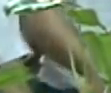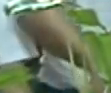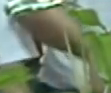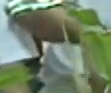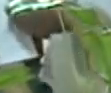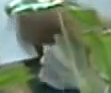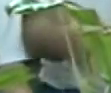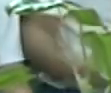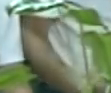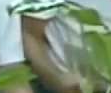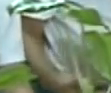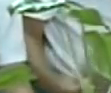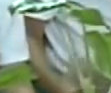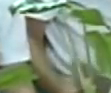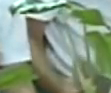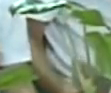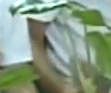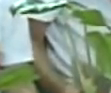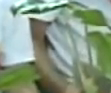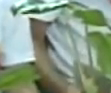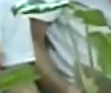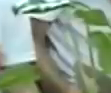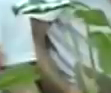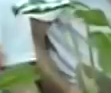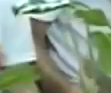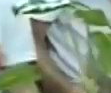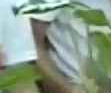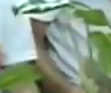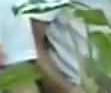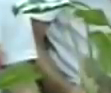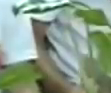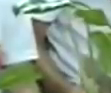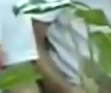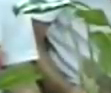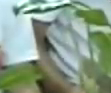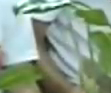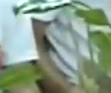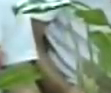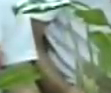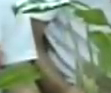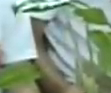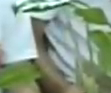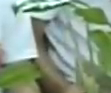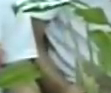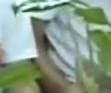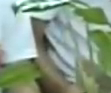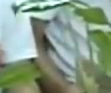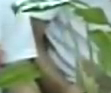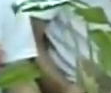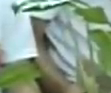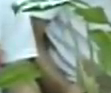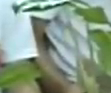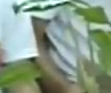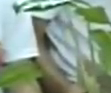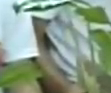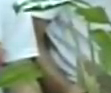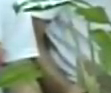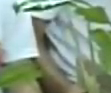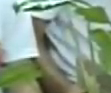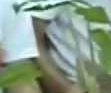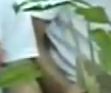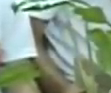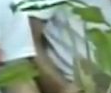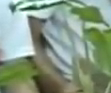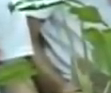y amor de su parte y de todo su equipo se ha hecho posible. Pero no podemos dejar de mencionar a toda nuestra comunidad